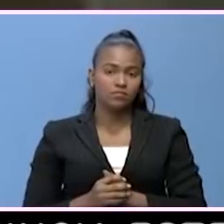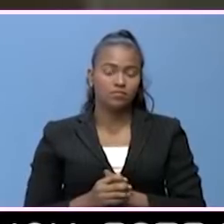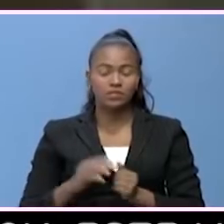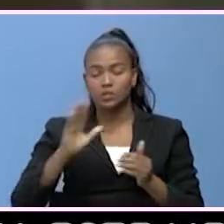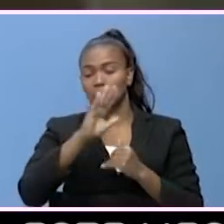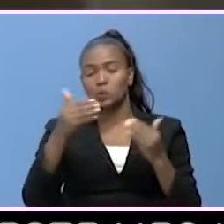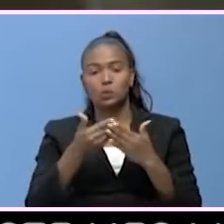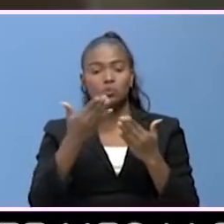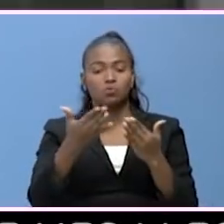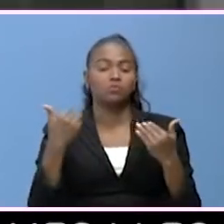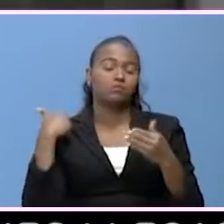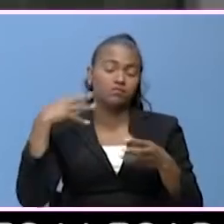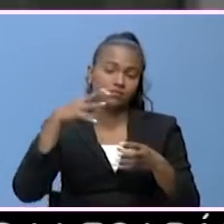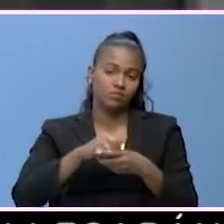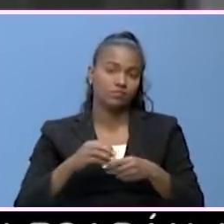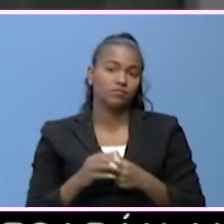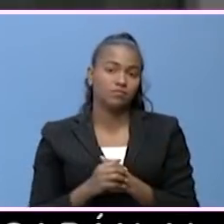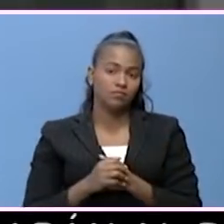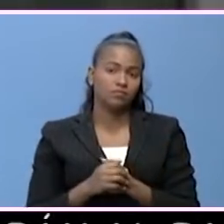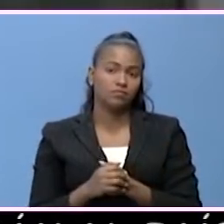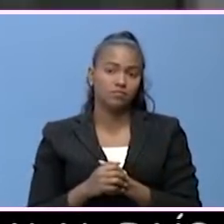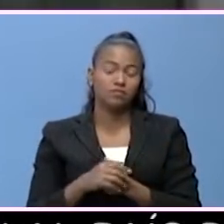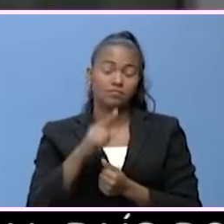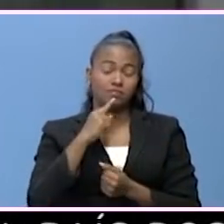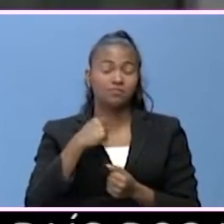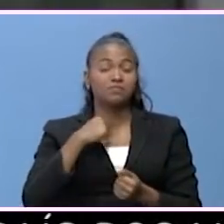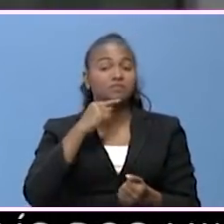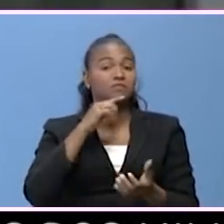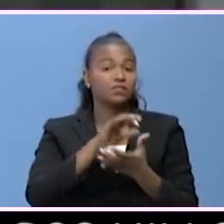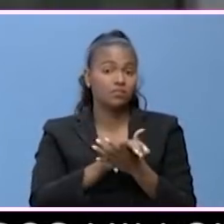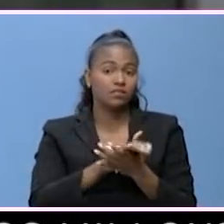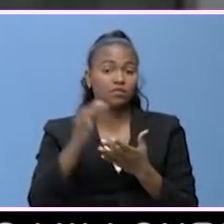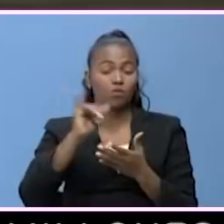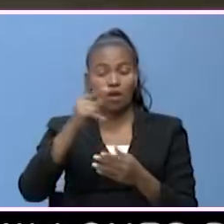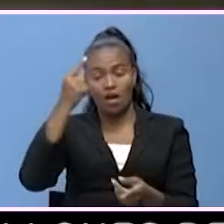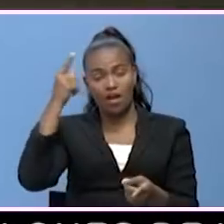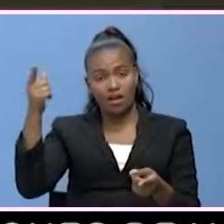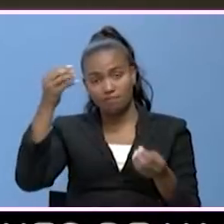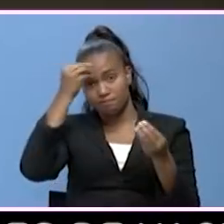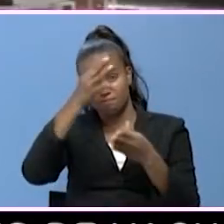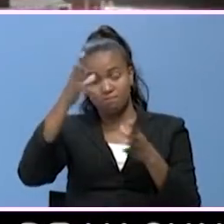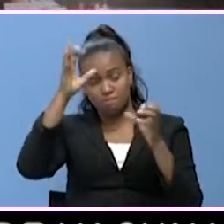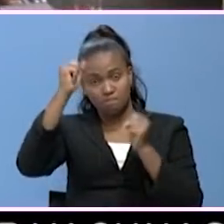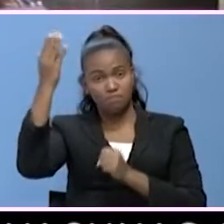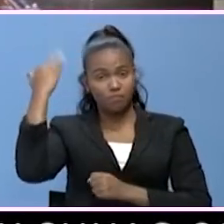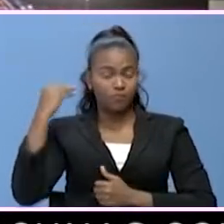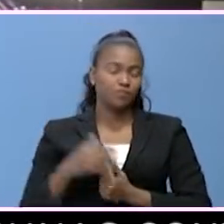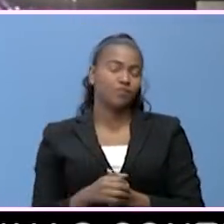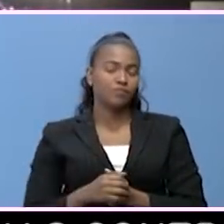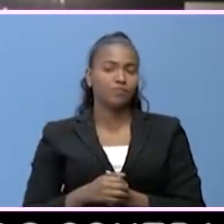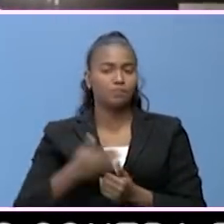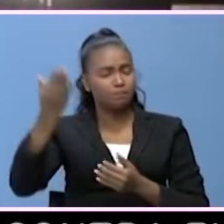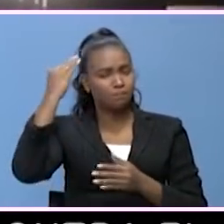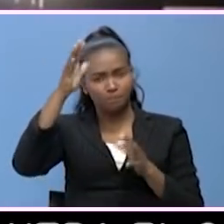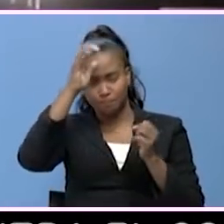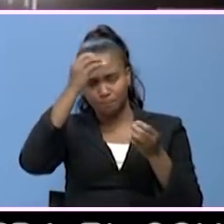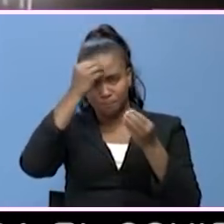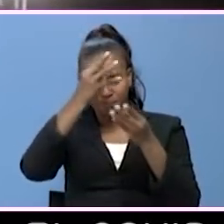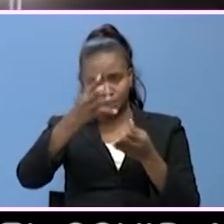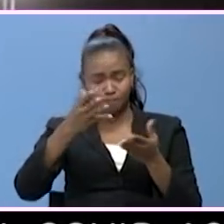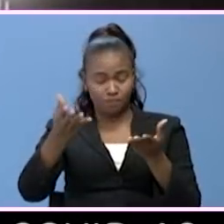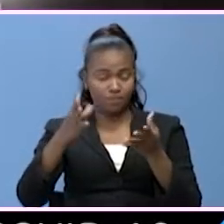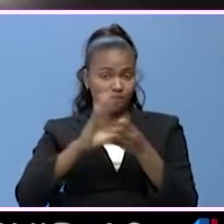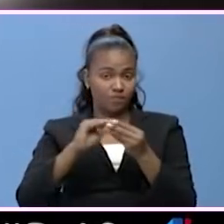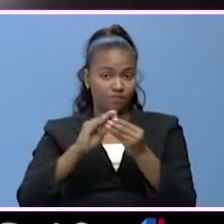en todo su contenido. Creo, de acuerdo al anuncio que hizo el presidente. En su discurso de rendición de cuentas, el mandatario